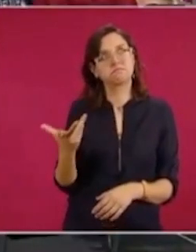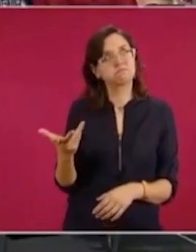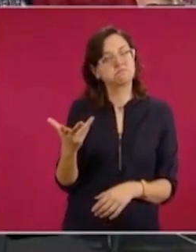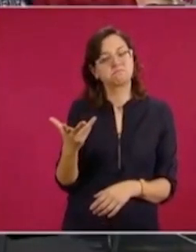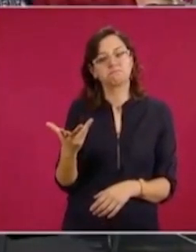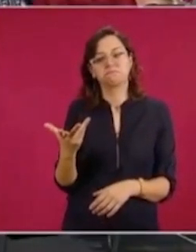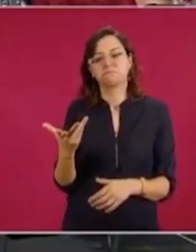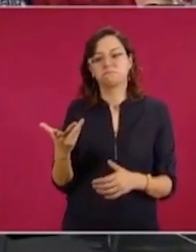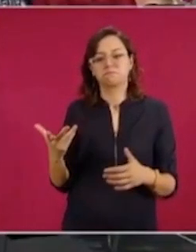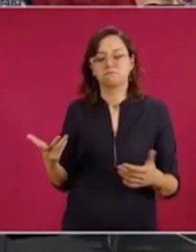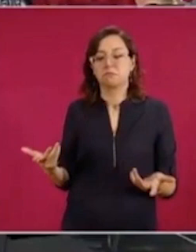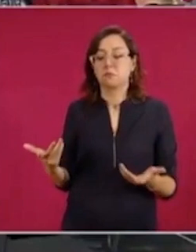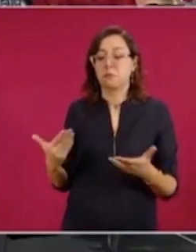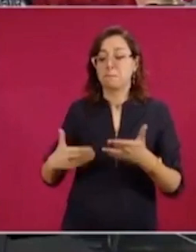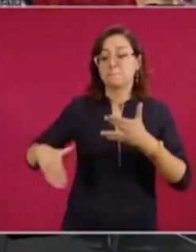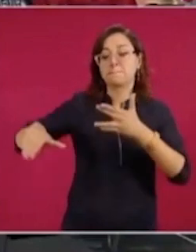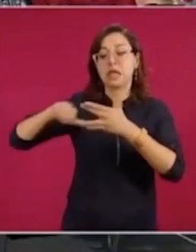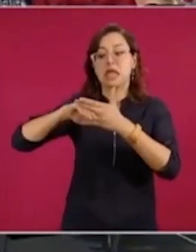toda la clase media baja